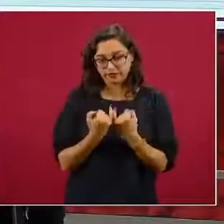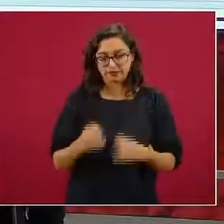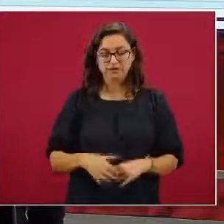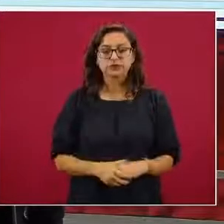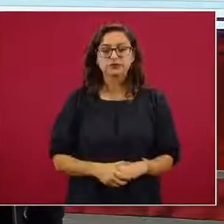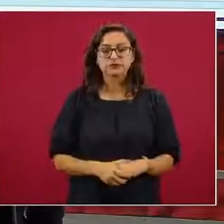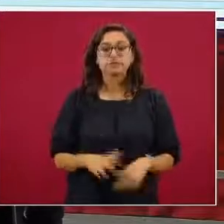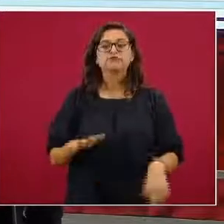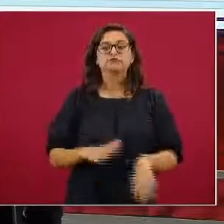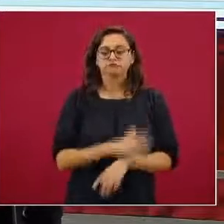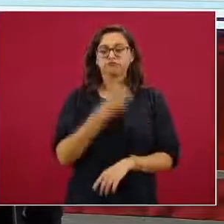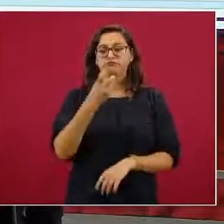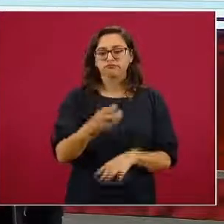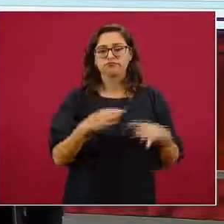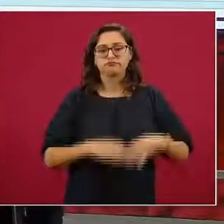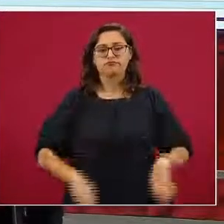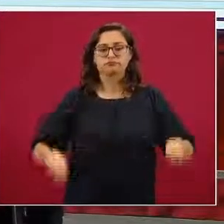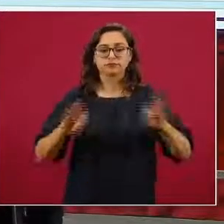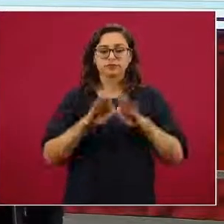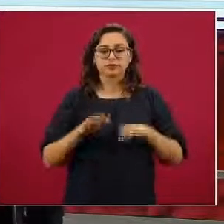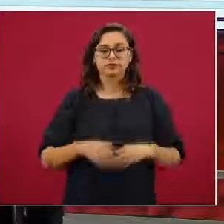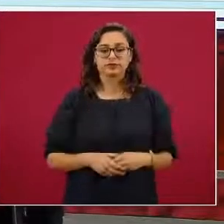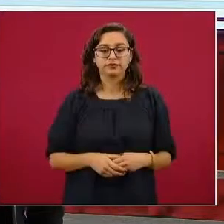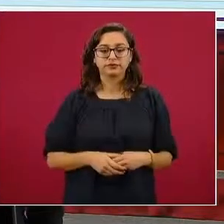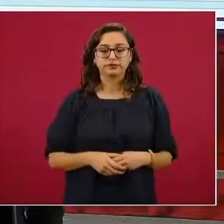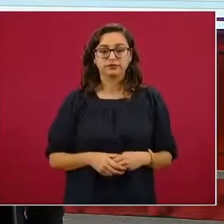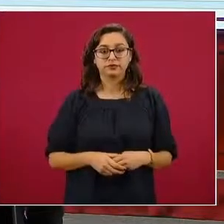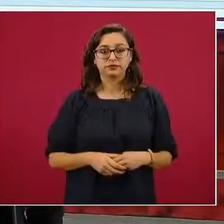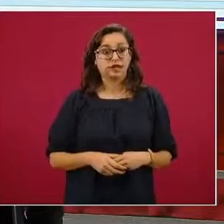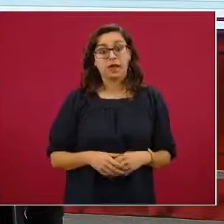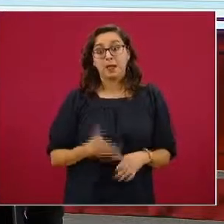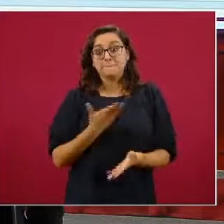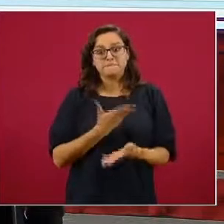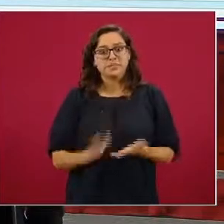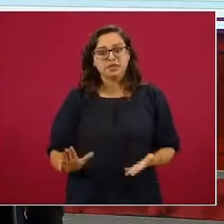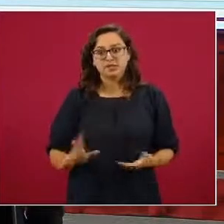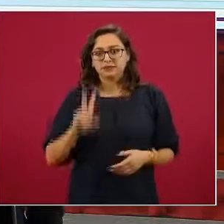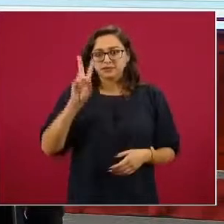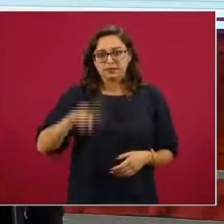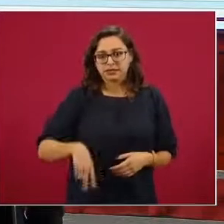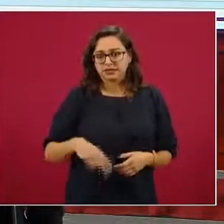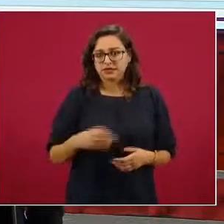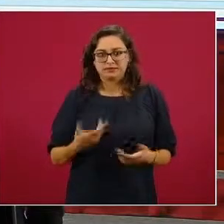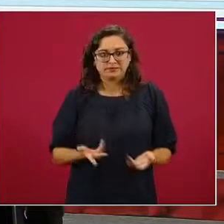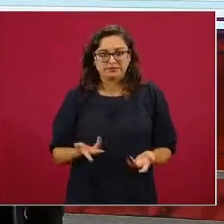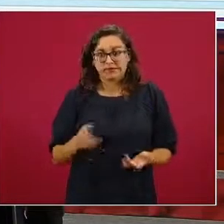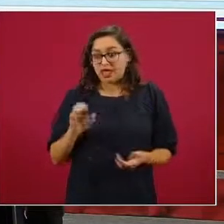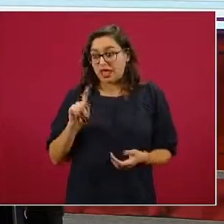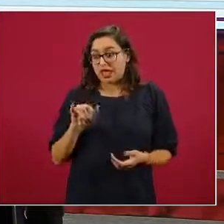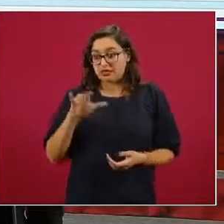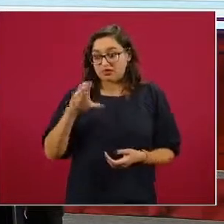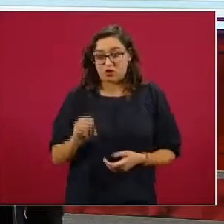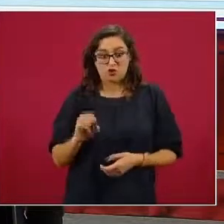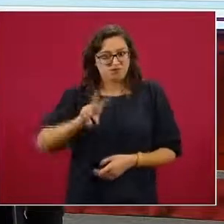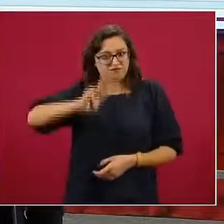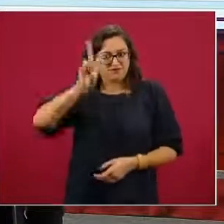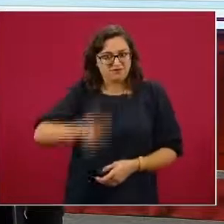por eso es importante decirlo, además de que es un principio básico, ético, el honrar la